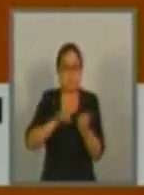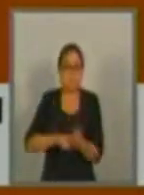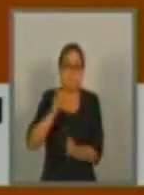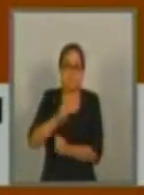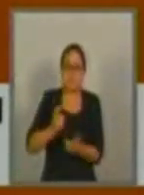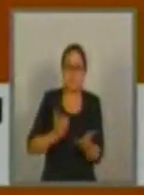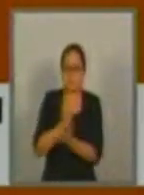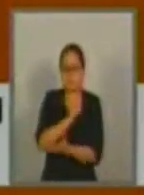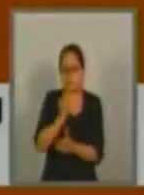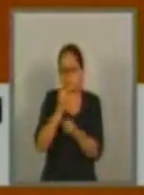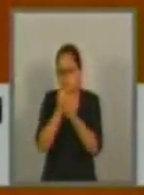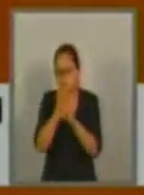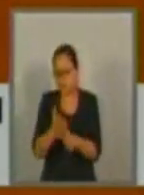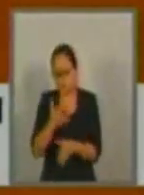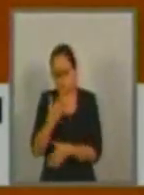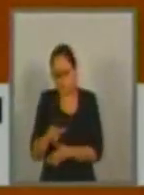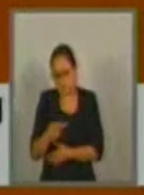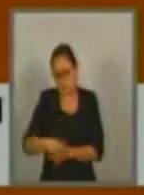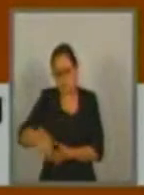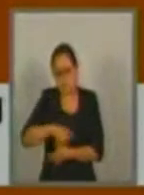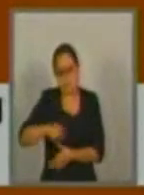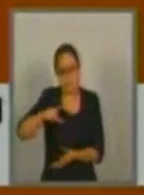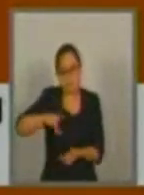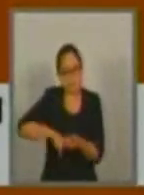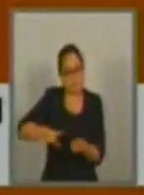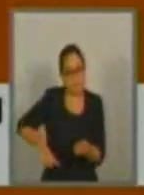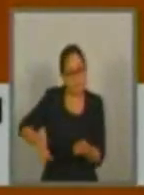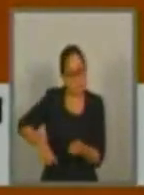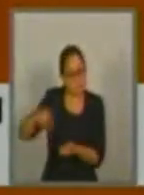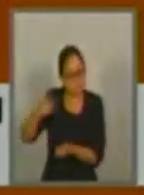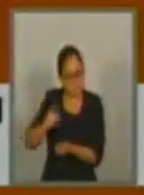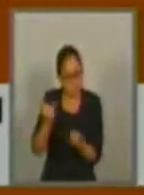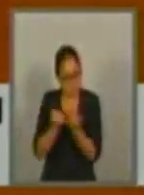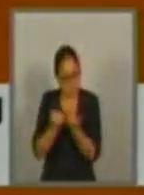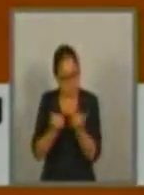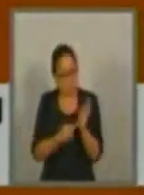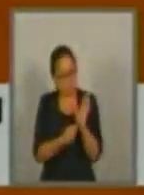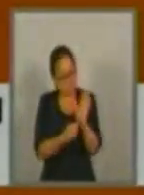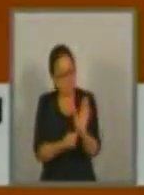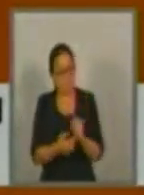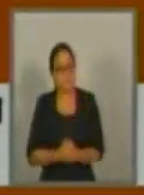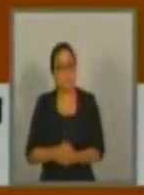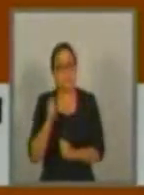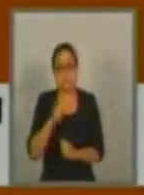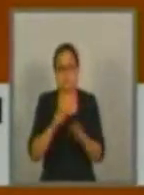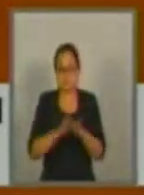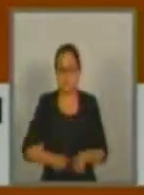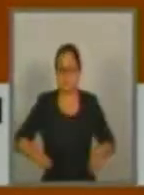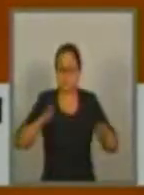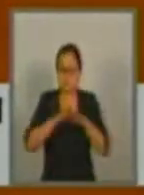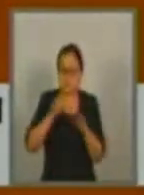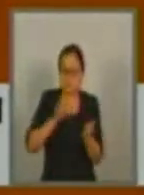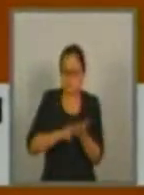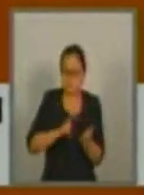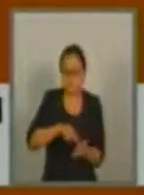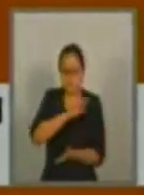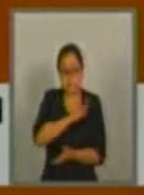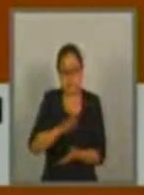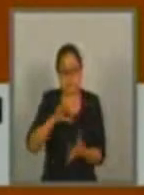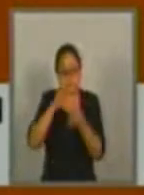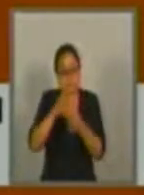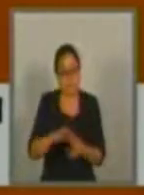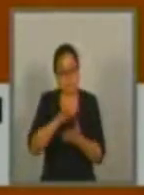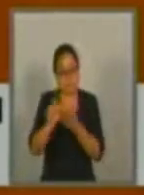el acceso a la información pública gubernamental y de ahí precisamente la relevancia de contar con un